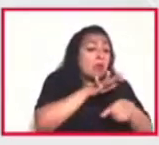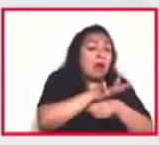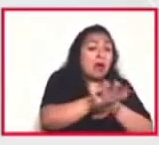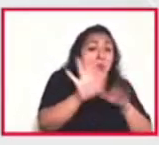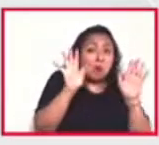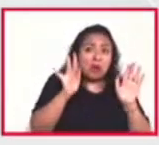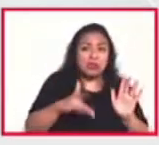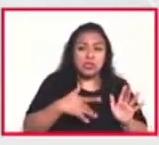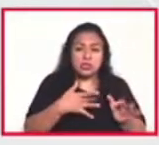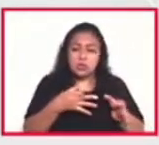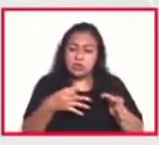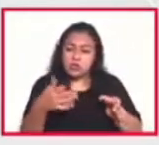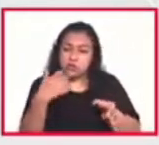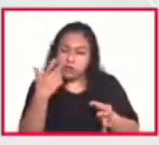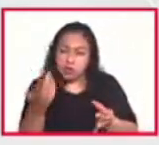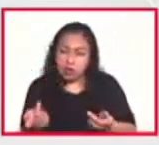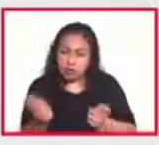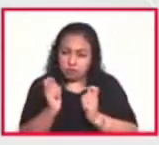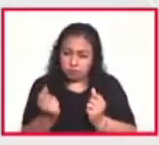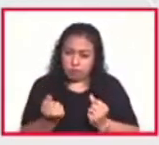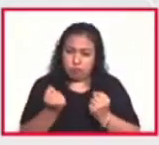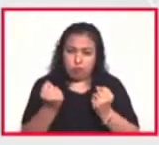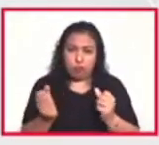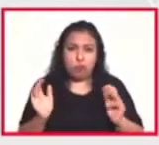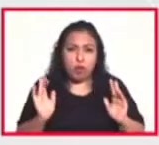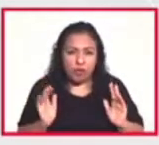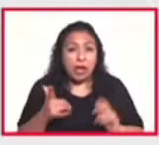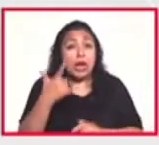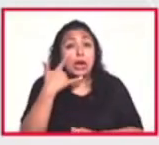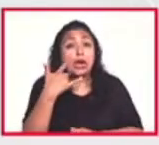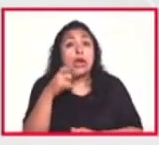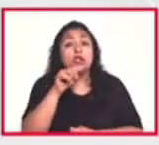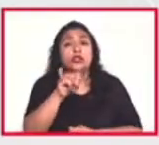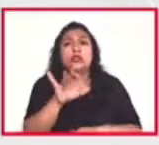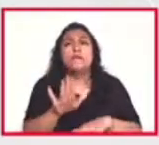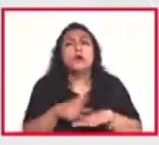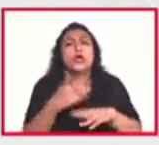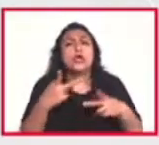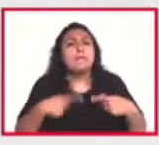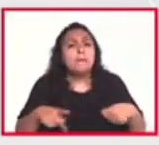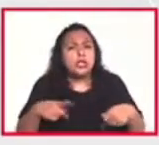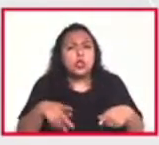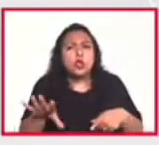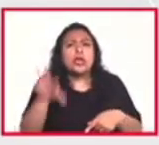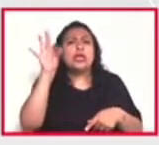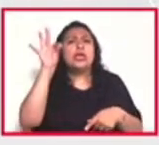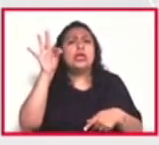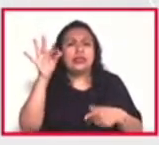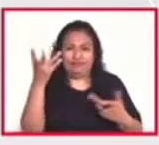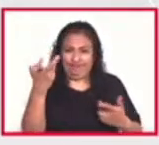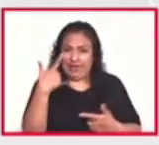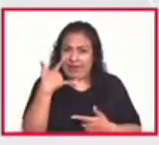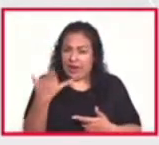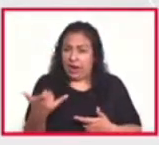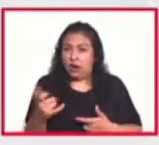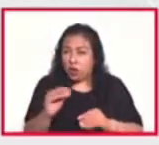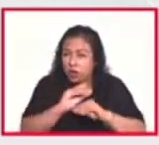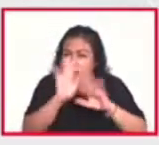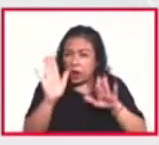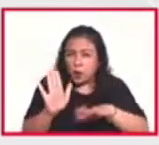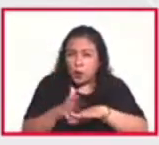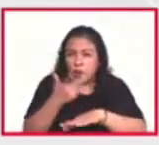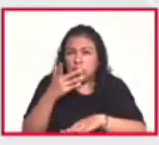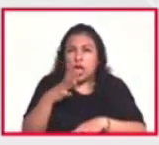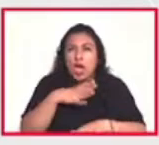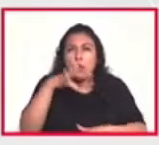sienta tentada por el poder. Lo que es más raro es por qué los ciudadanos los eligen. Nunca quedará claro qué lleva a un